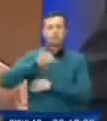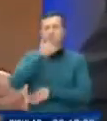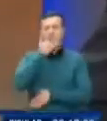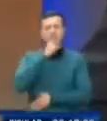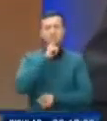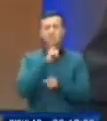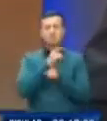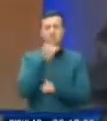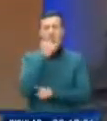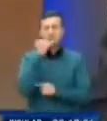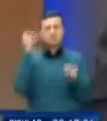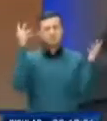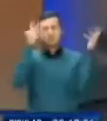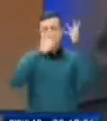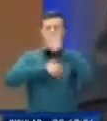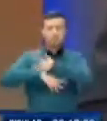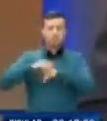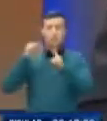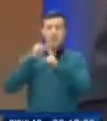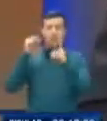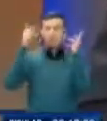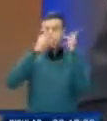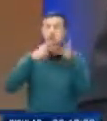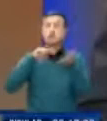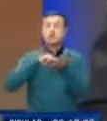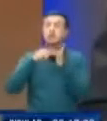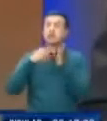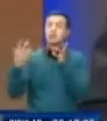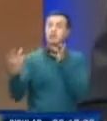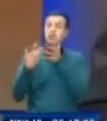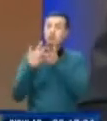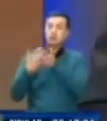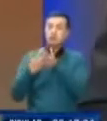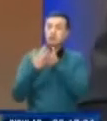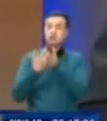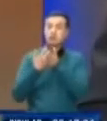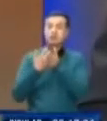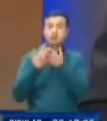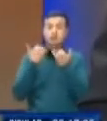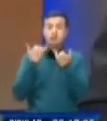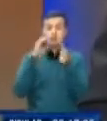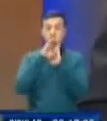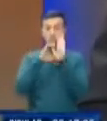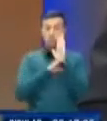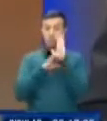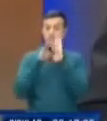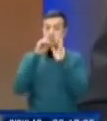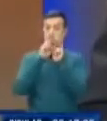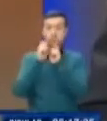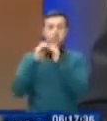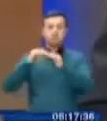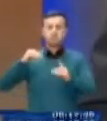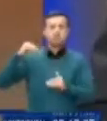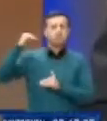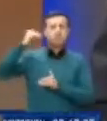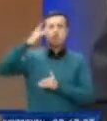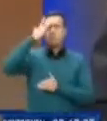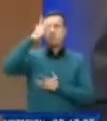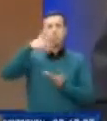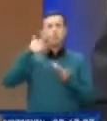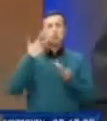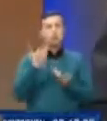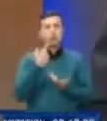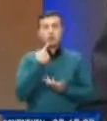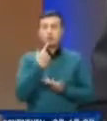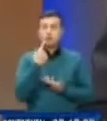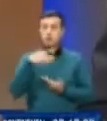absolutamente fuera de foco es decir y digo que es un salto cualitativo la enmienda porque no estamos hablando de complementariedad con